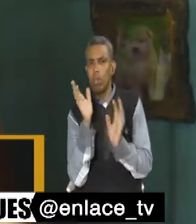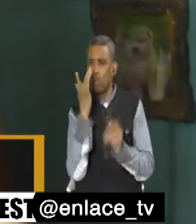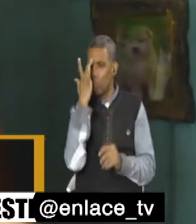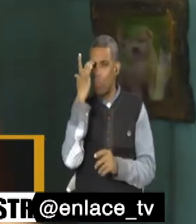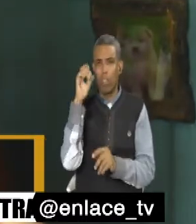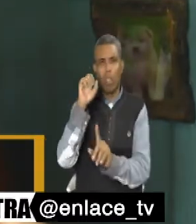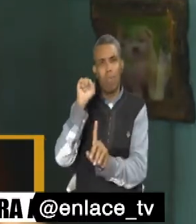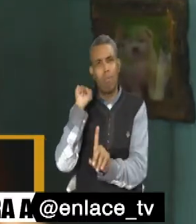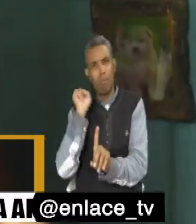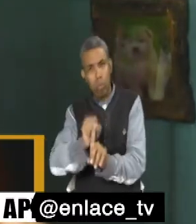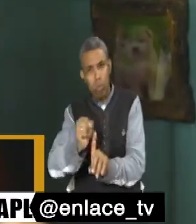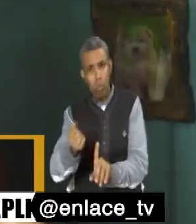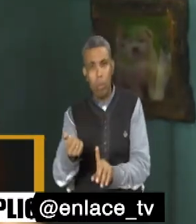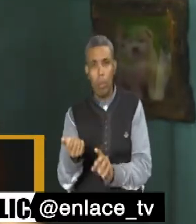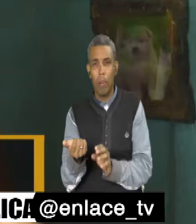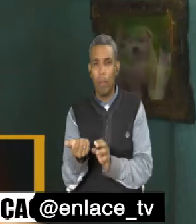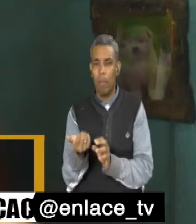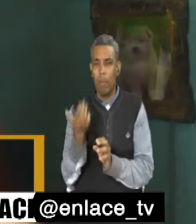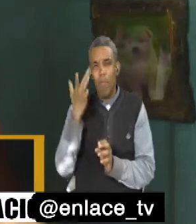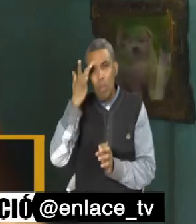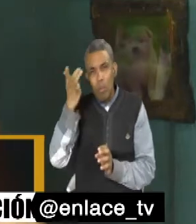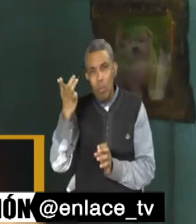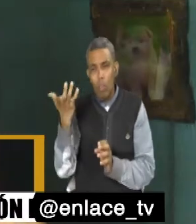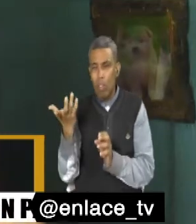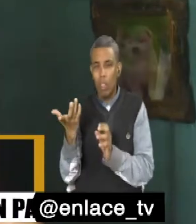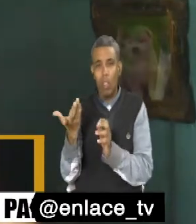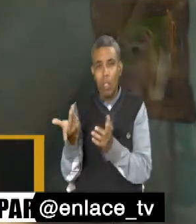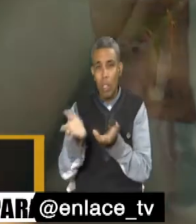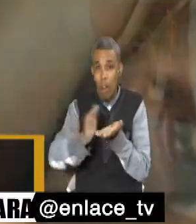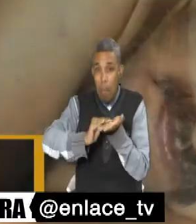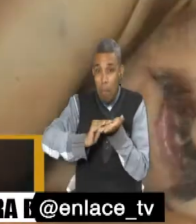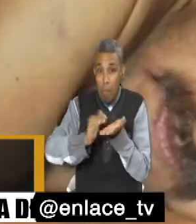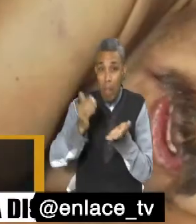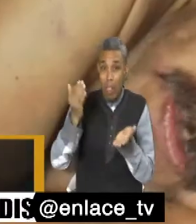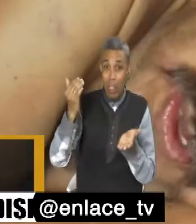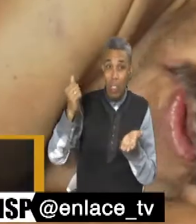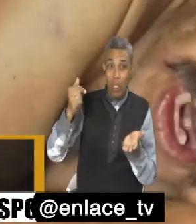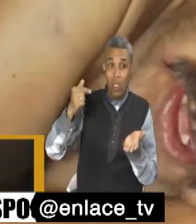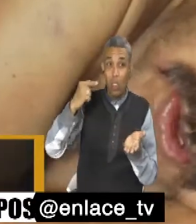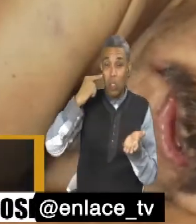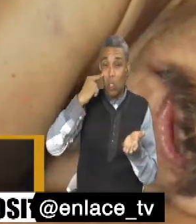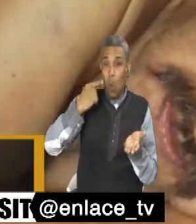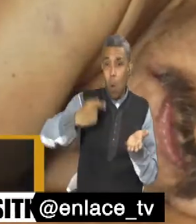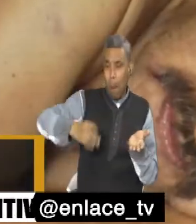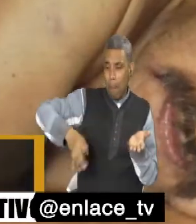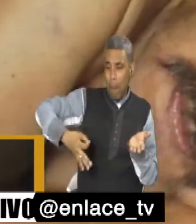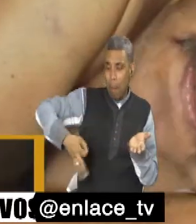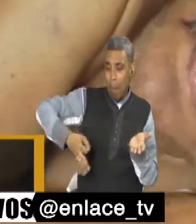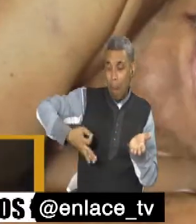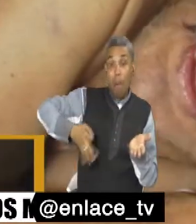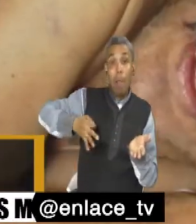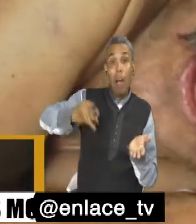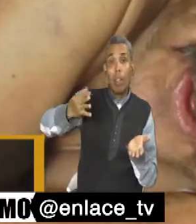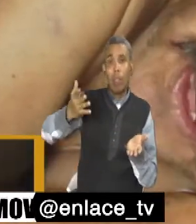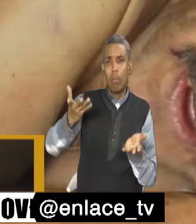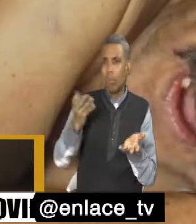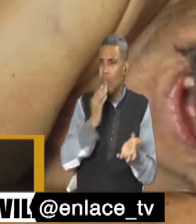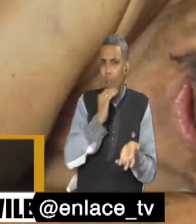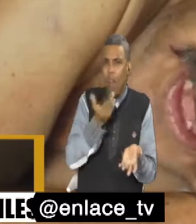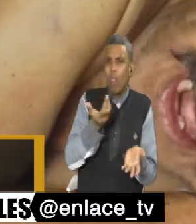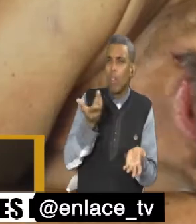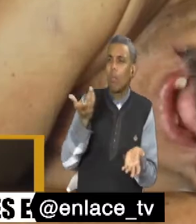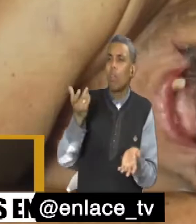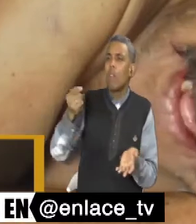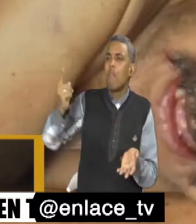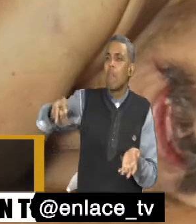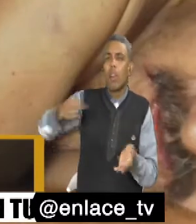lo ha mandado los insumos para ellos, para él curarle las heridas que tiene acá. Tiene unos puntos, se le soltaron, aquí no ha venido nadie. Lo